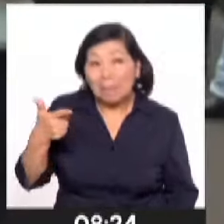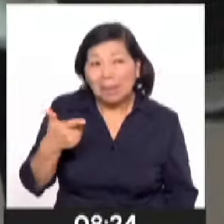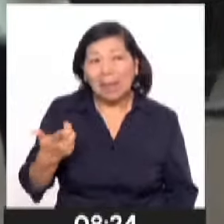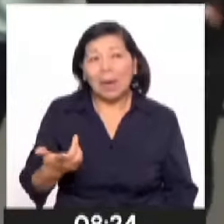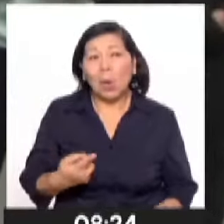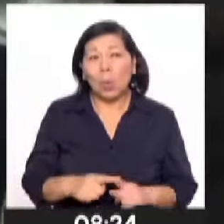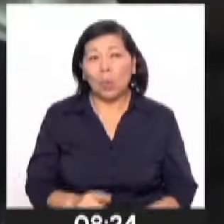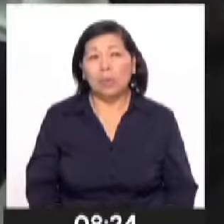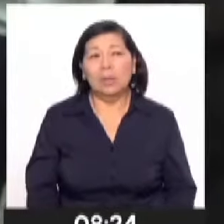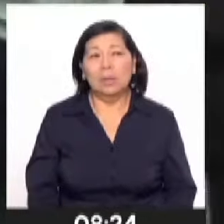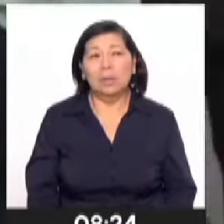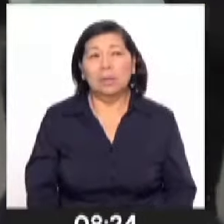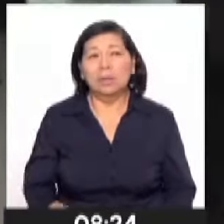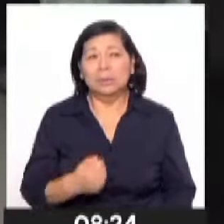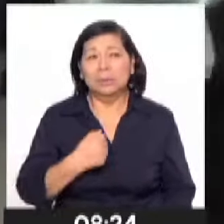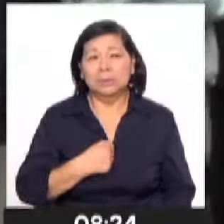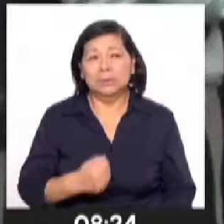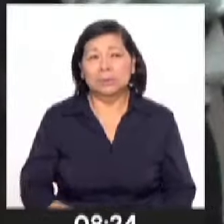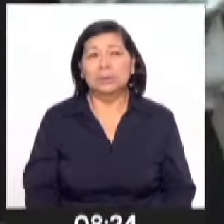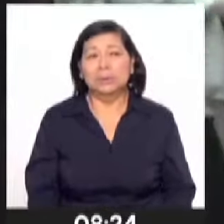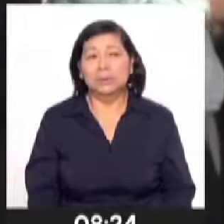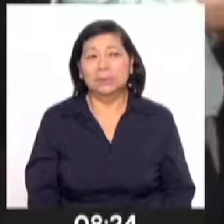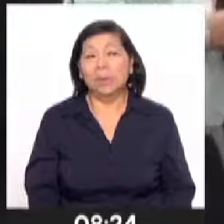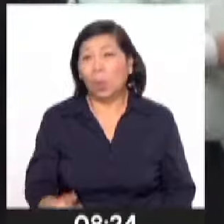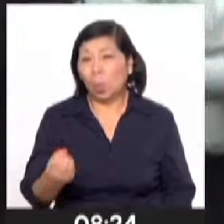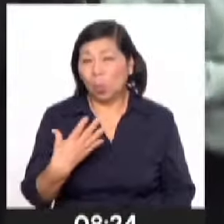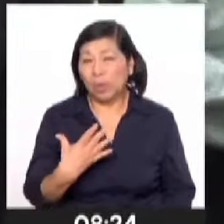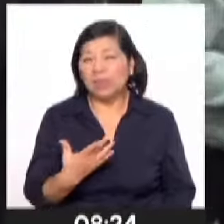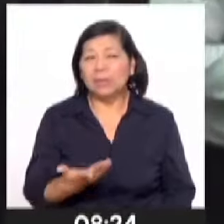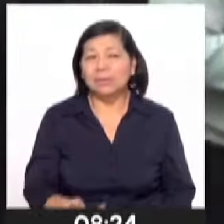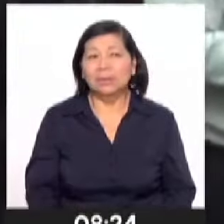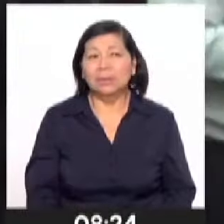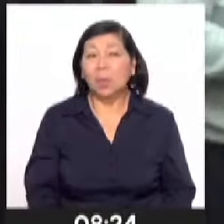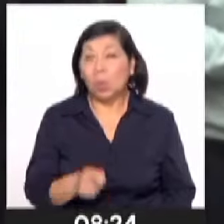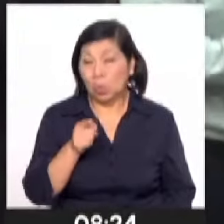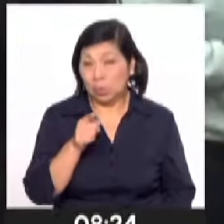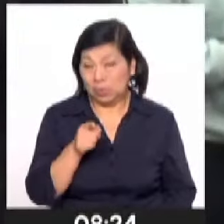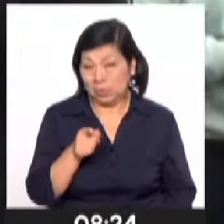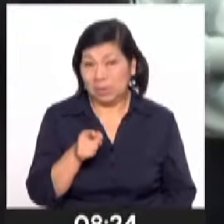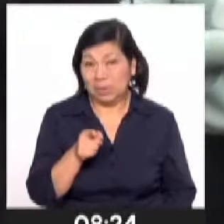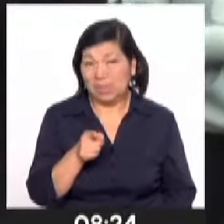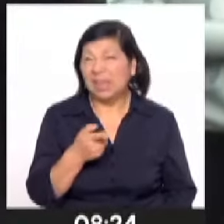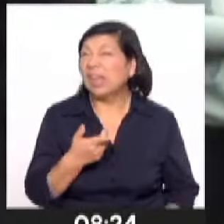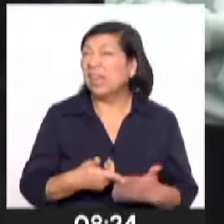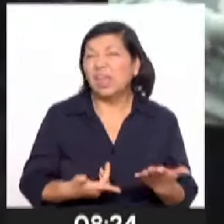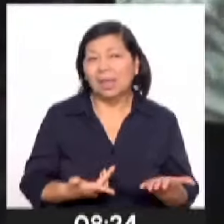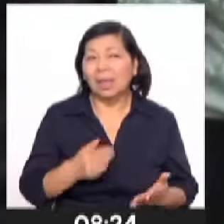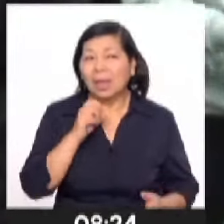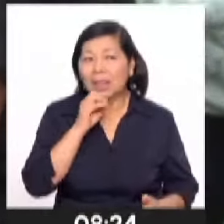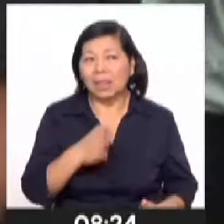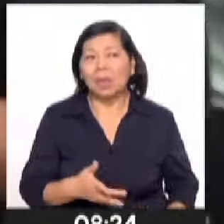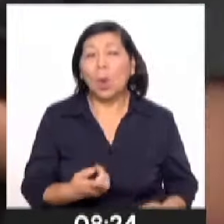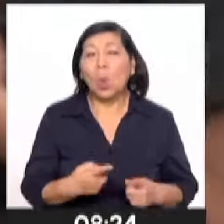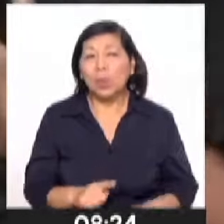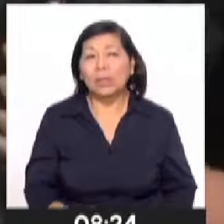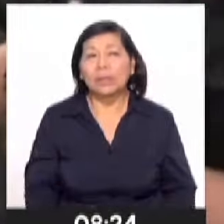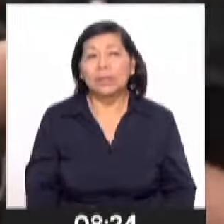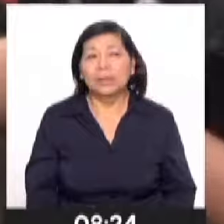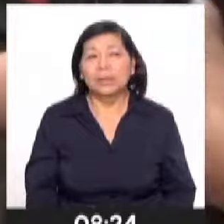justo contra el caballero. Lamentamos lo que ha ocurrido. Por favor, ¿nos podría indicar ustedes ¿Qué les dijeron a ustedes